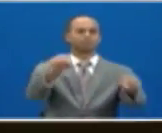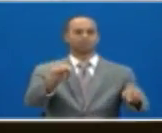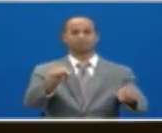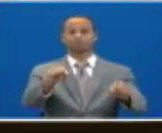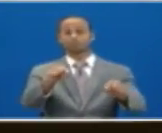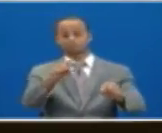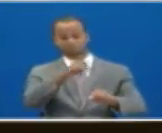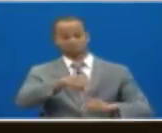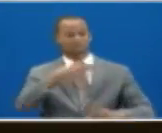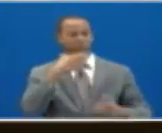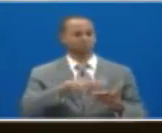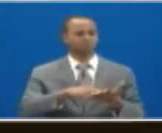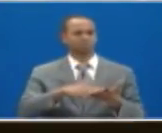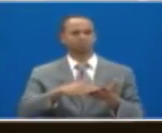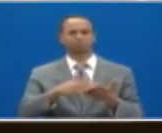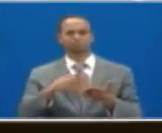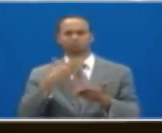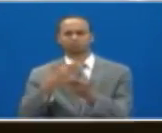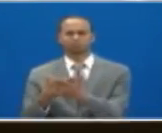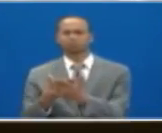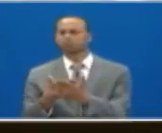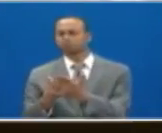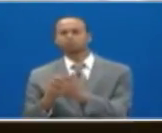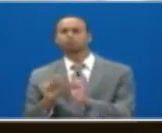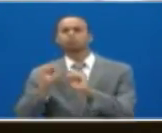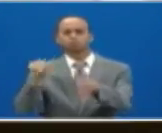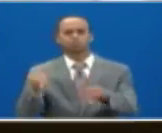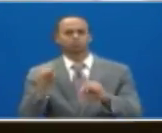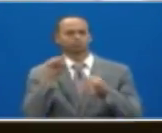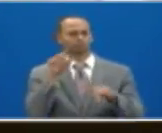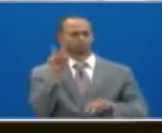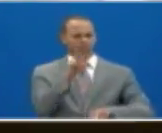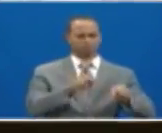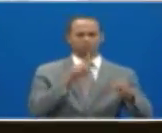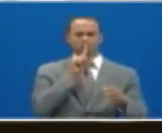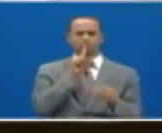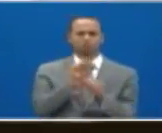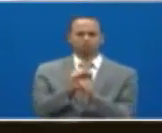donde está el mal, donde está el bien, a percatarse de la verdad.